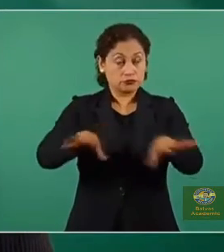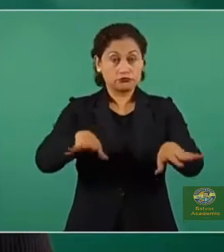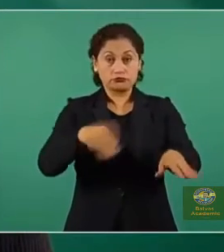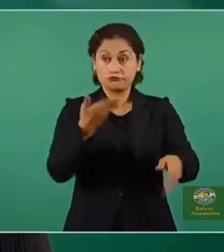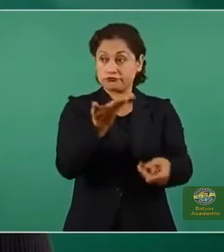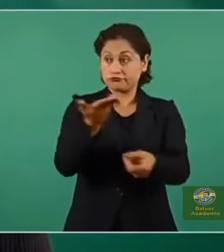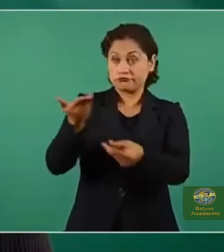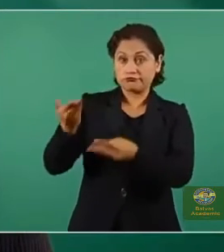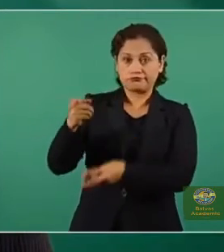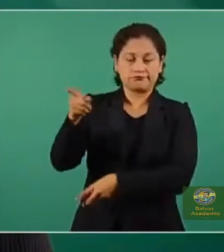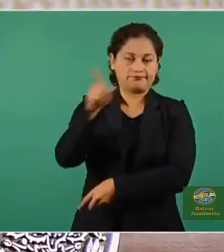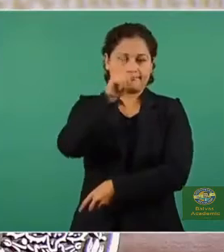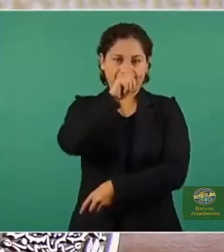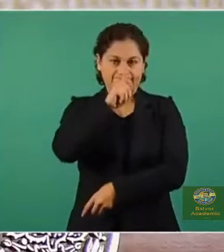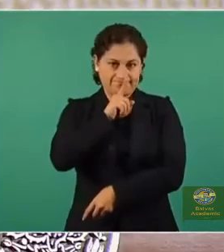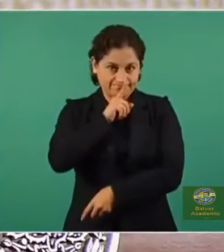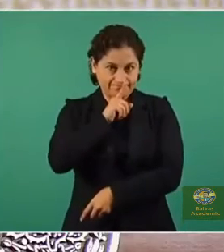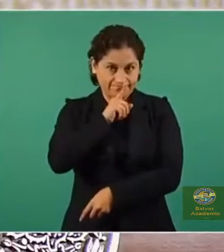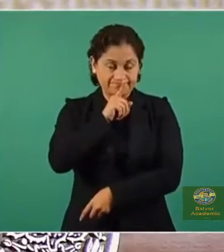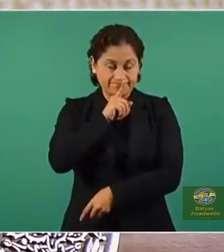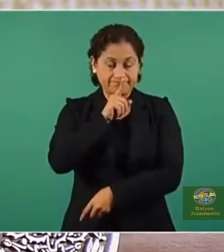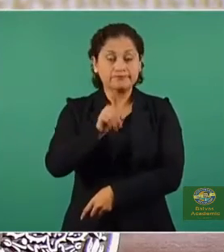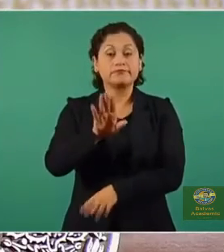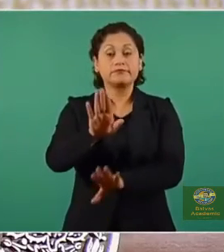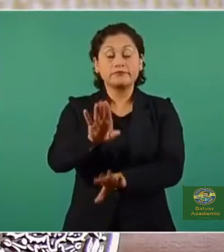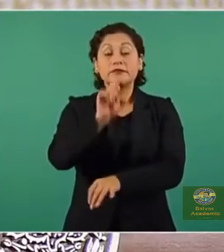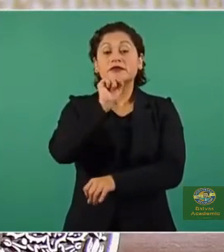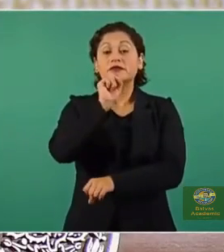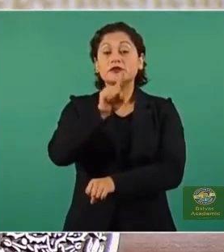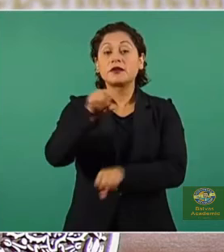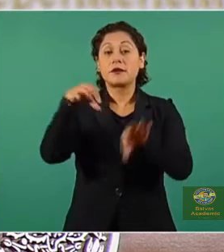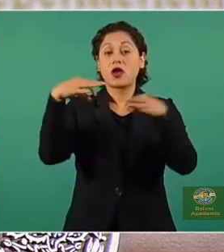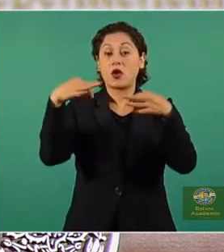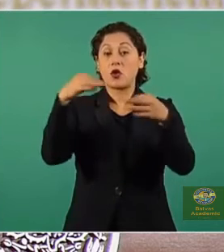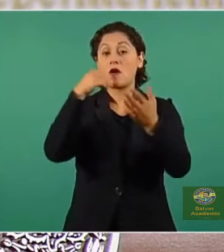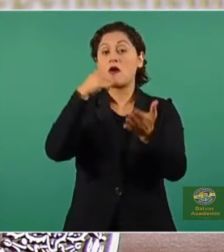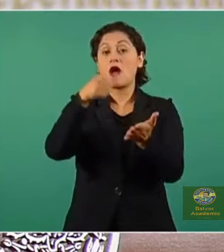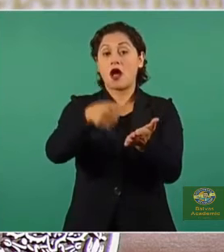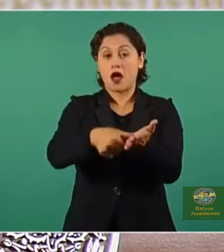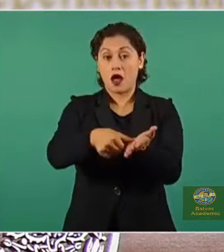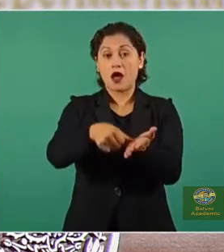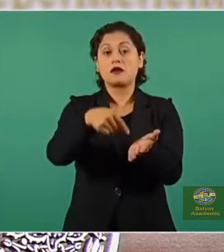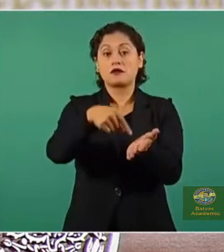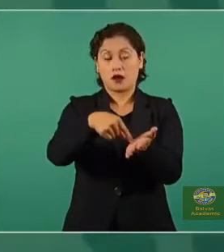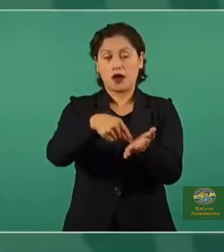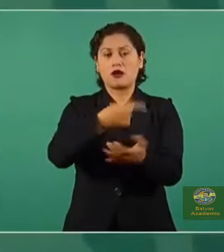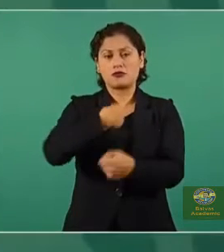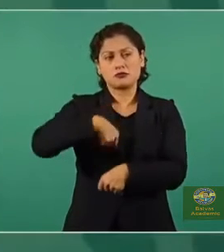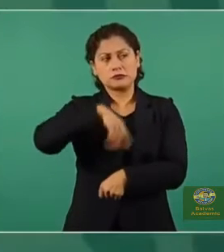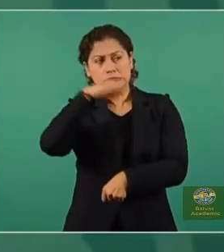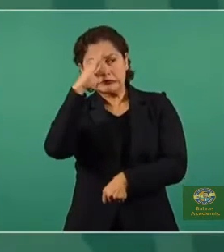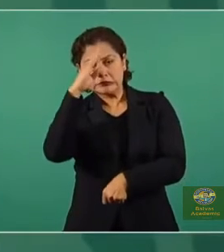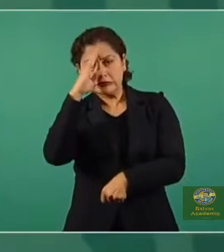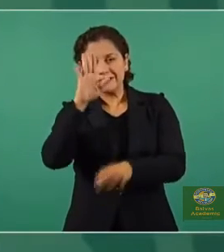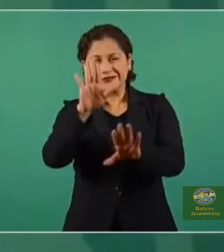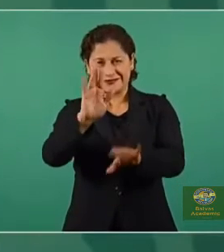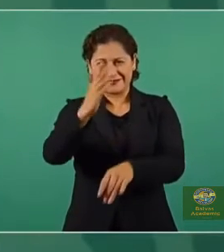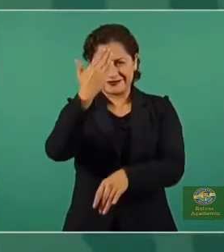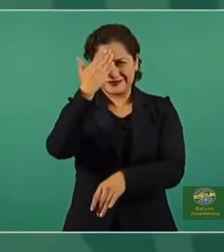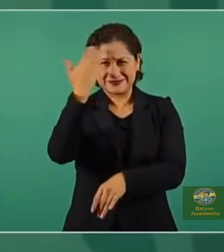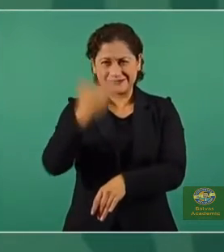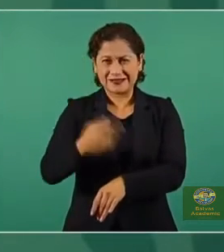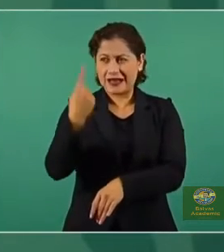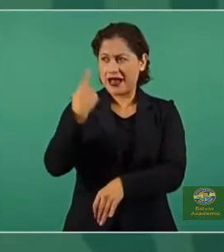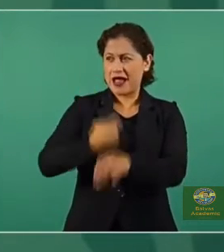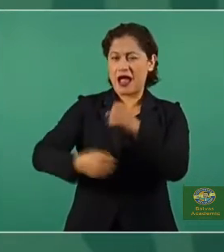Y segundo, es un documento, insisto, que sí lo tomamos como una situación de… Si ustedes recuerdan, el año pasado había una guía